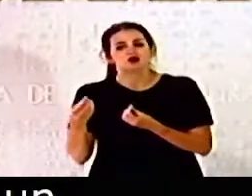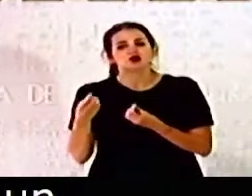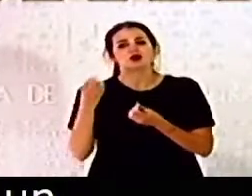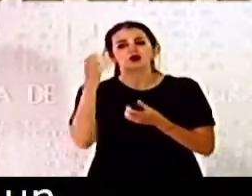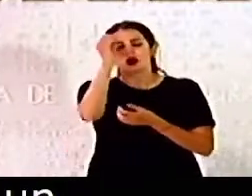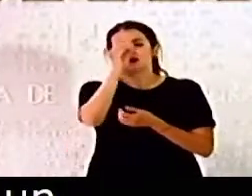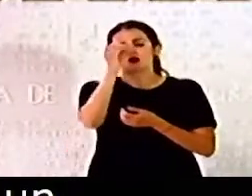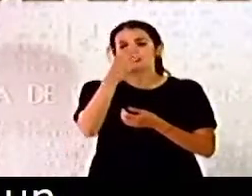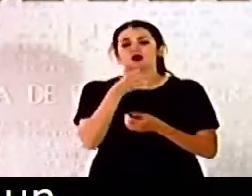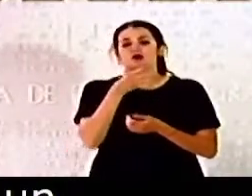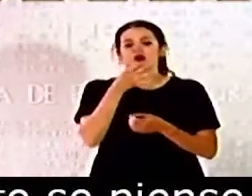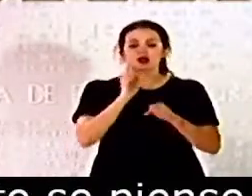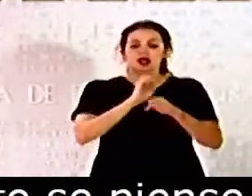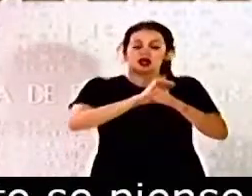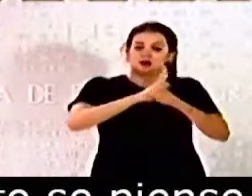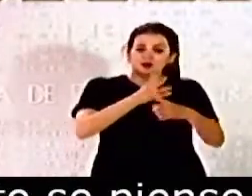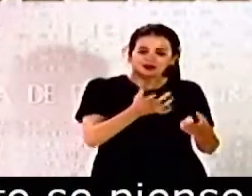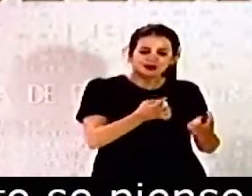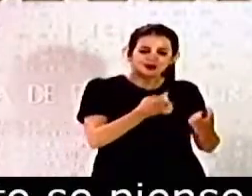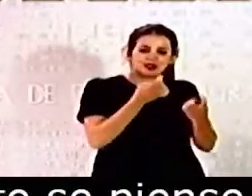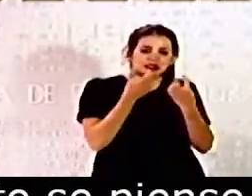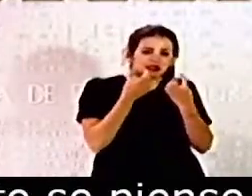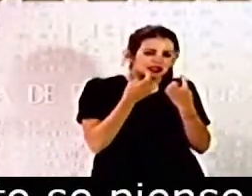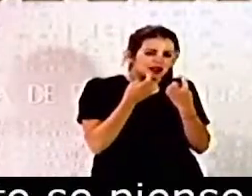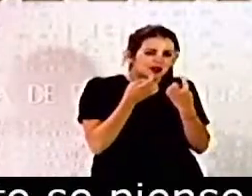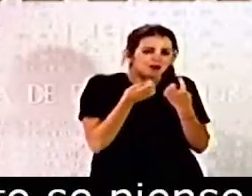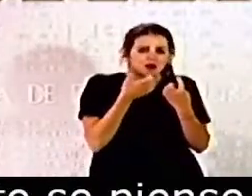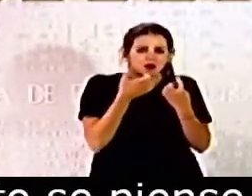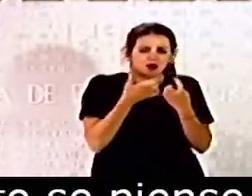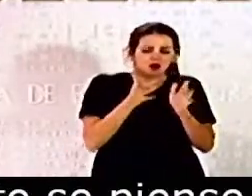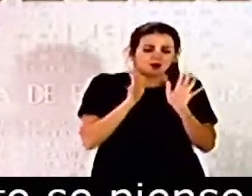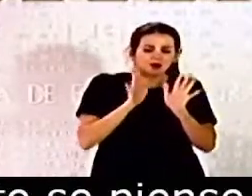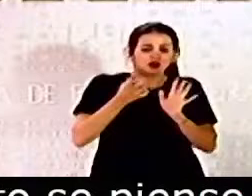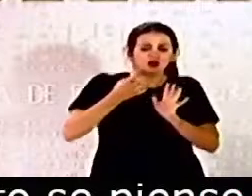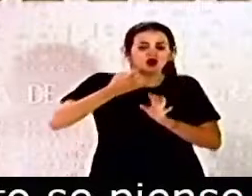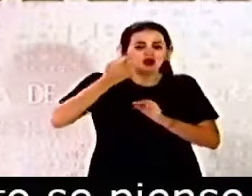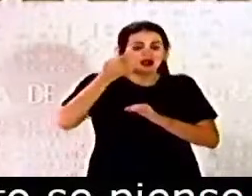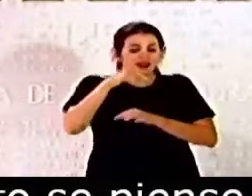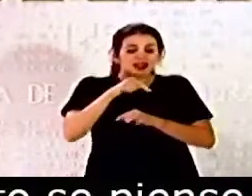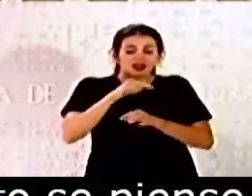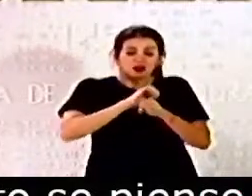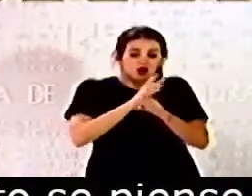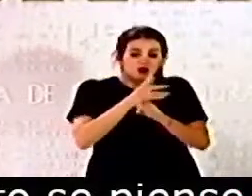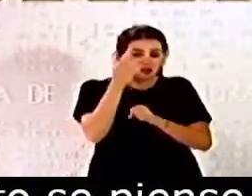algo, es que sabemos muy poco de él y que lo que sabemos son